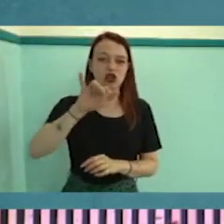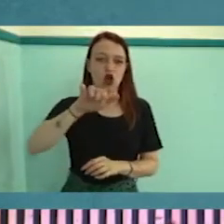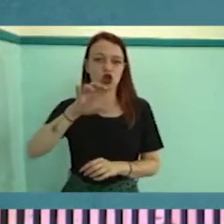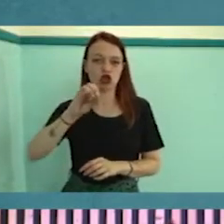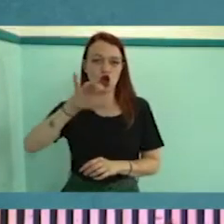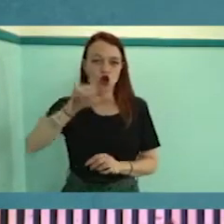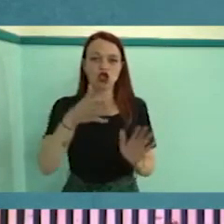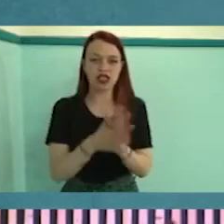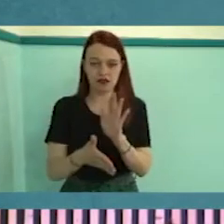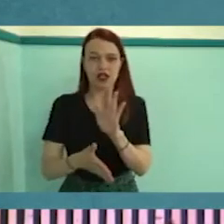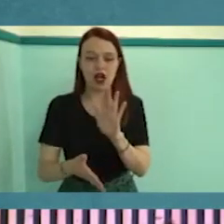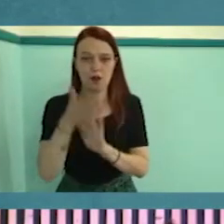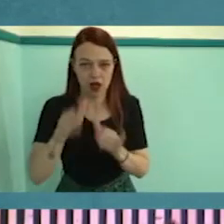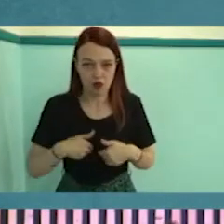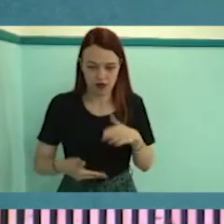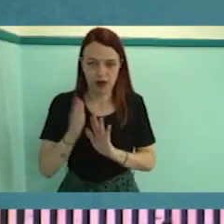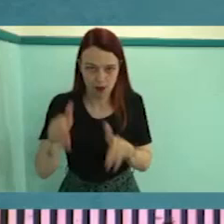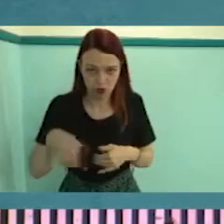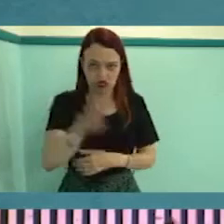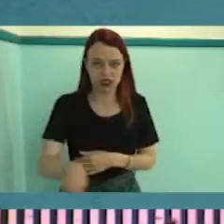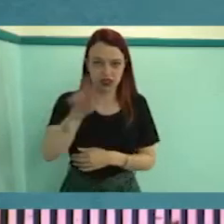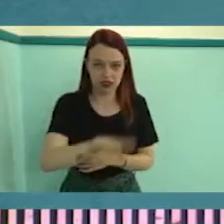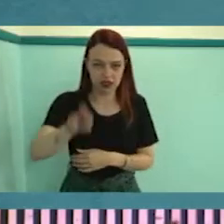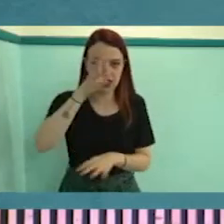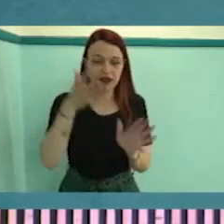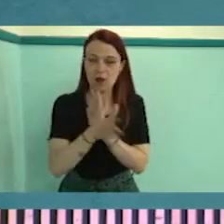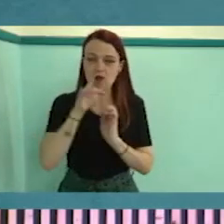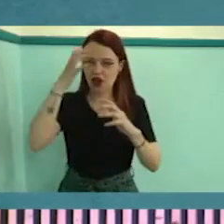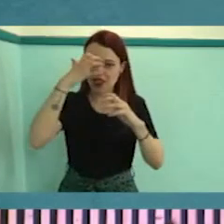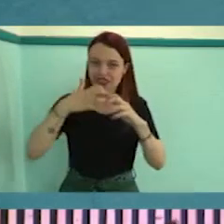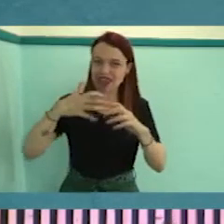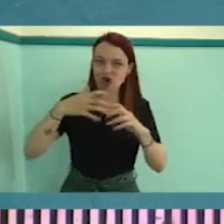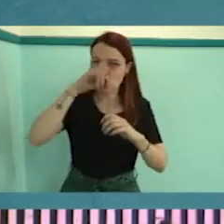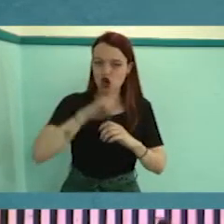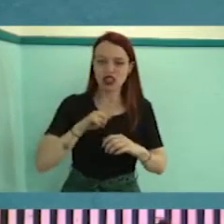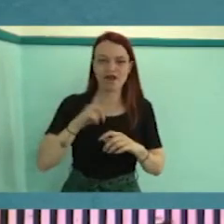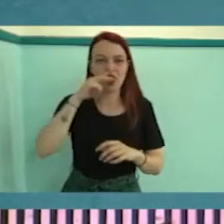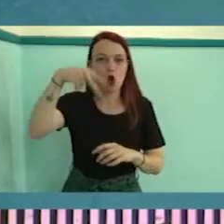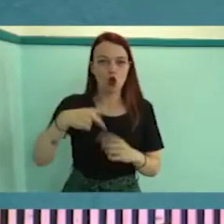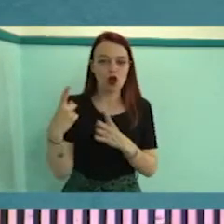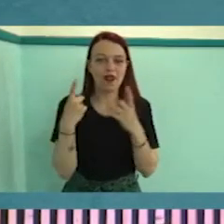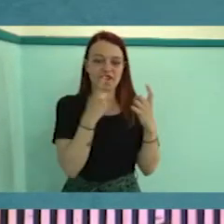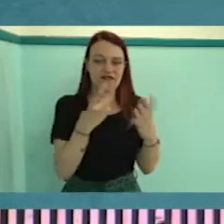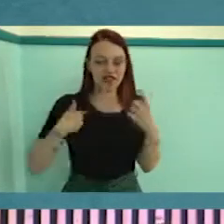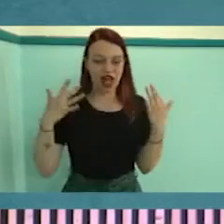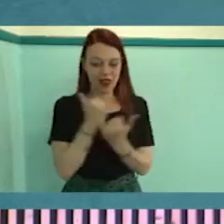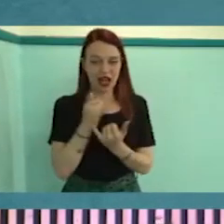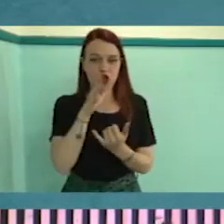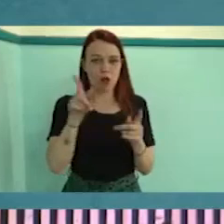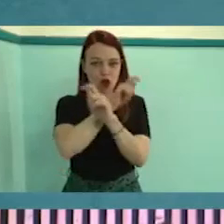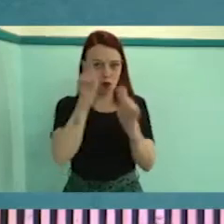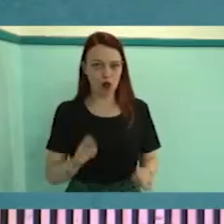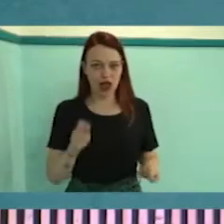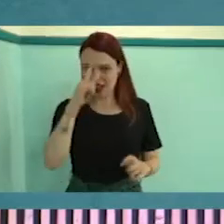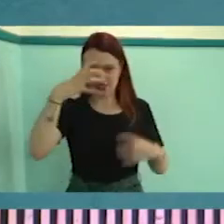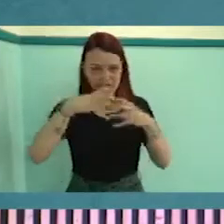está entendiendo o sea el cerebro no entiende que nosotras tenemos una boda en junio y que hay que caber en un vestido no entiende nada de eso el cuerpo entiende el cerebro